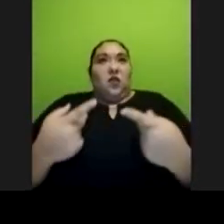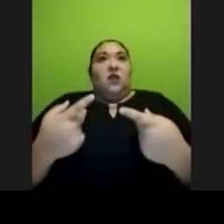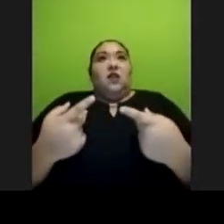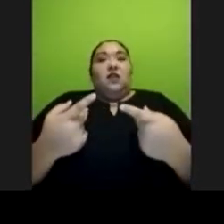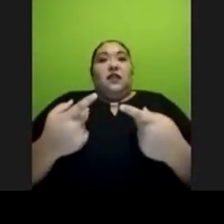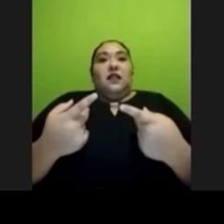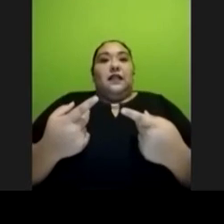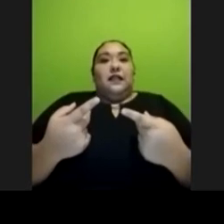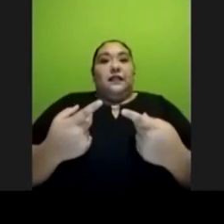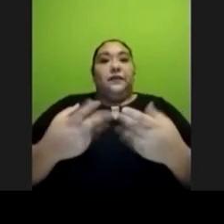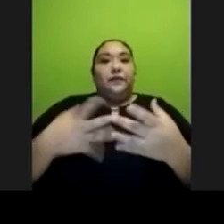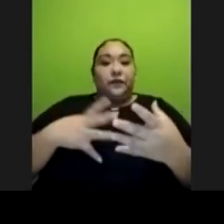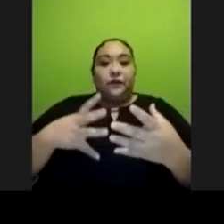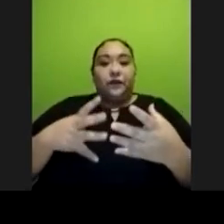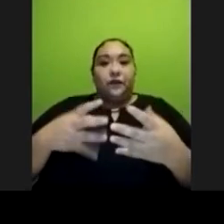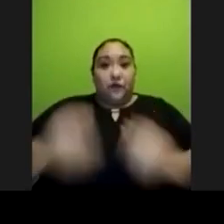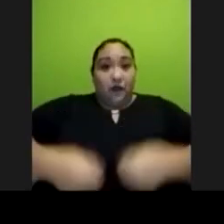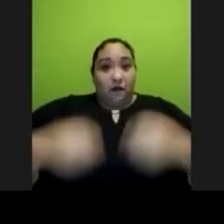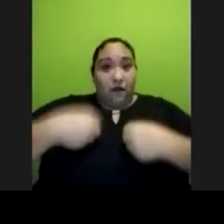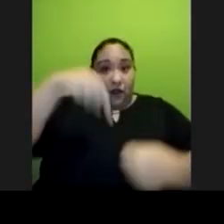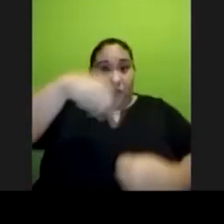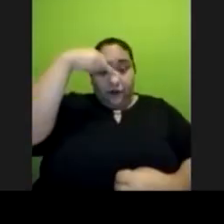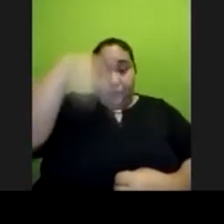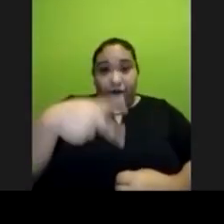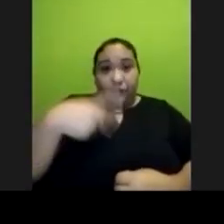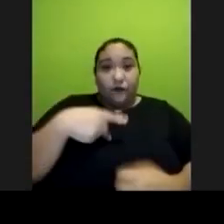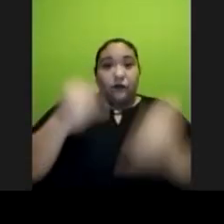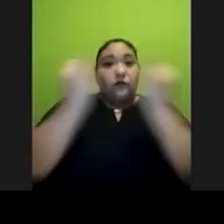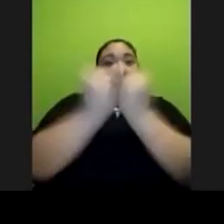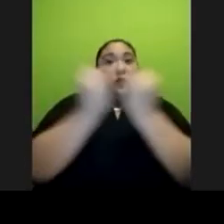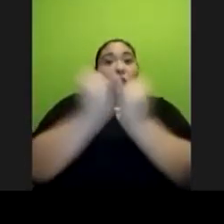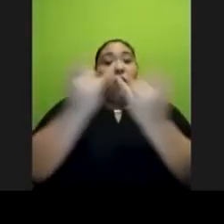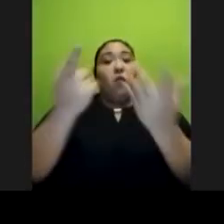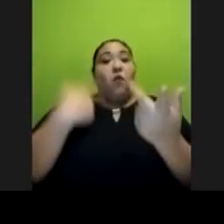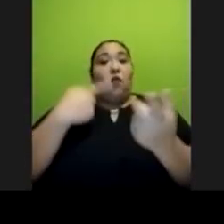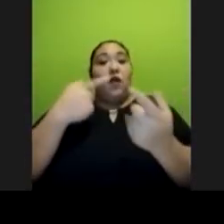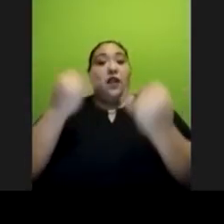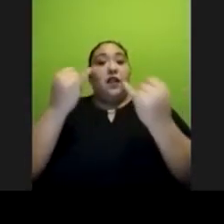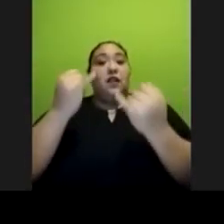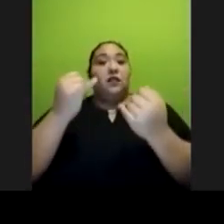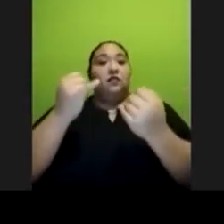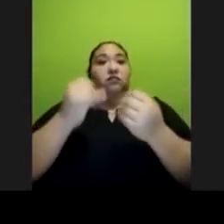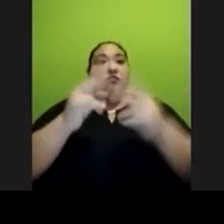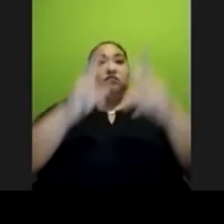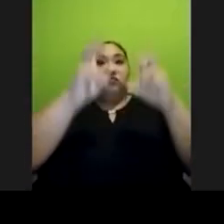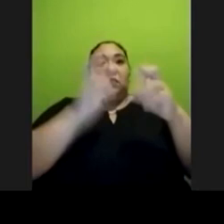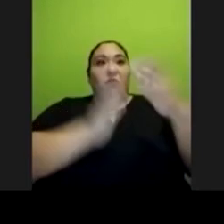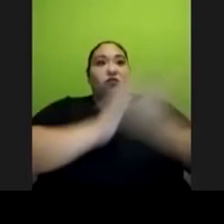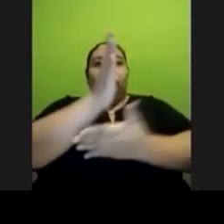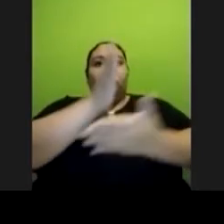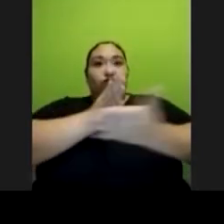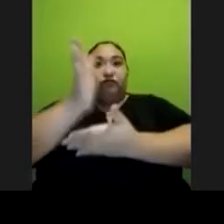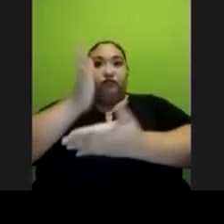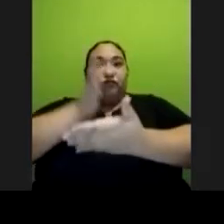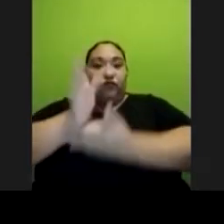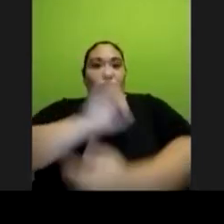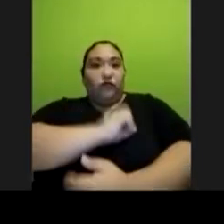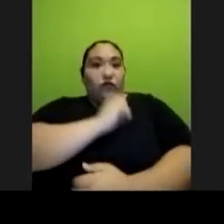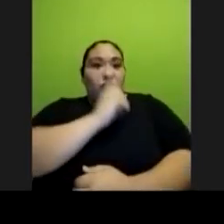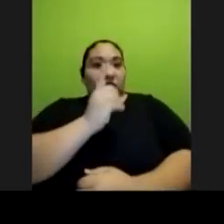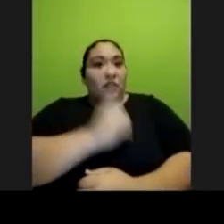Jesús. Claramente el tema de acceso a la salud, claramente el tema de pérdida de